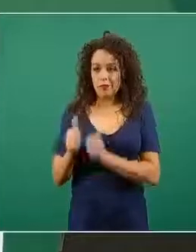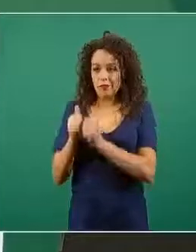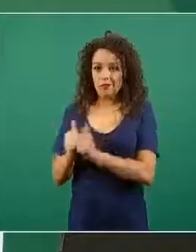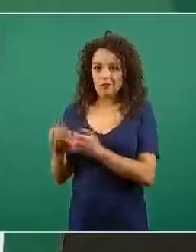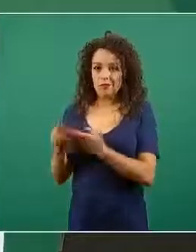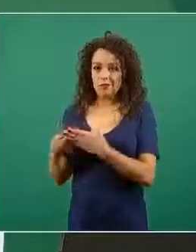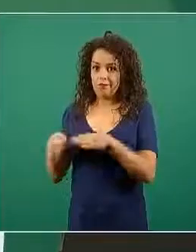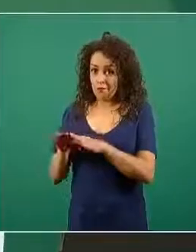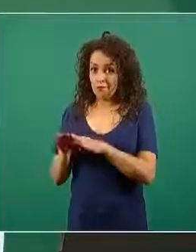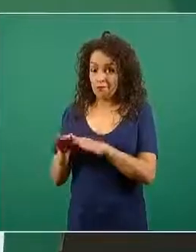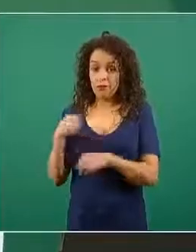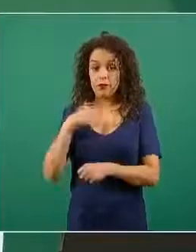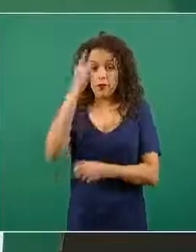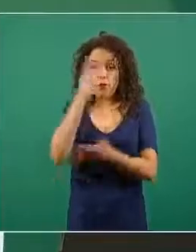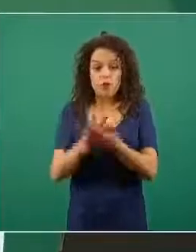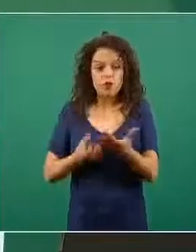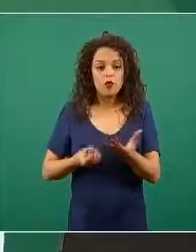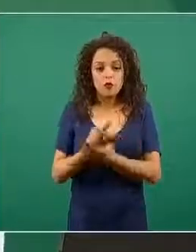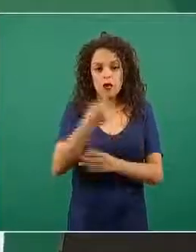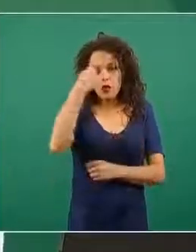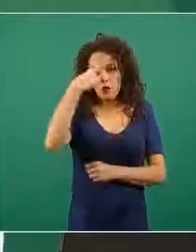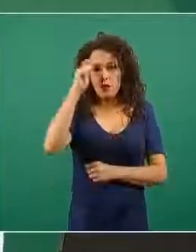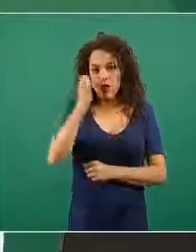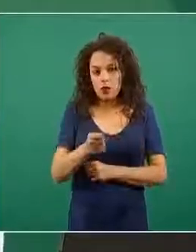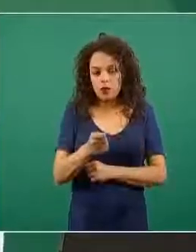salir únicamente a las actividades